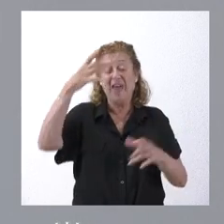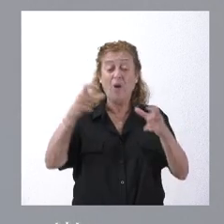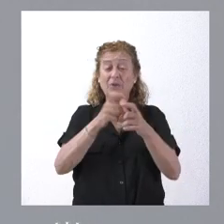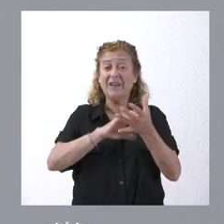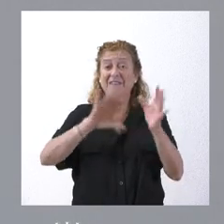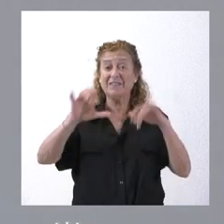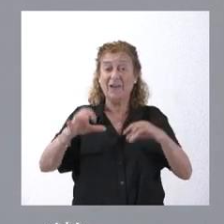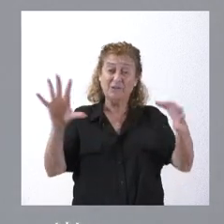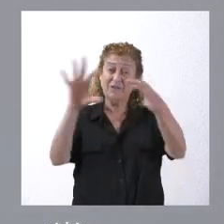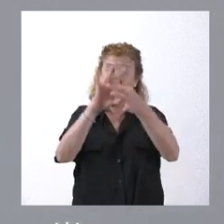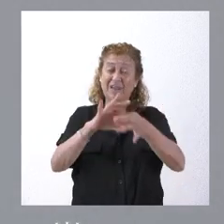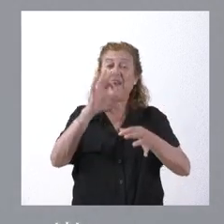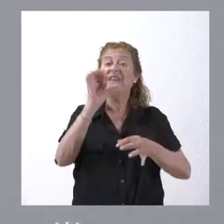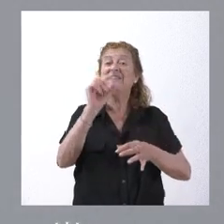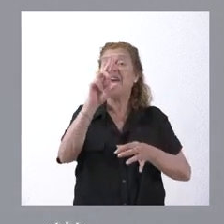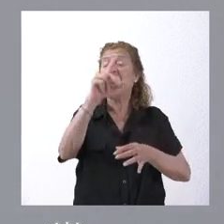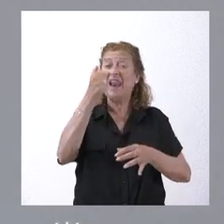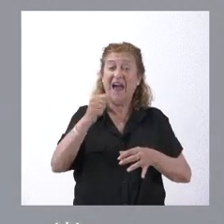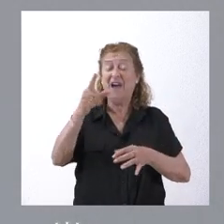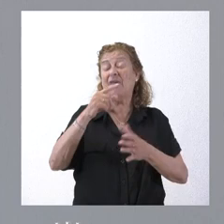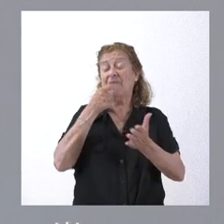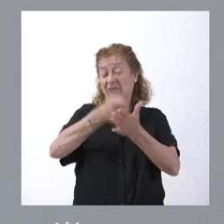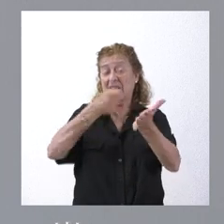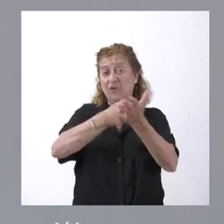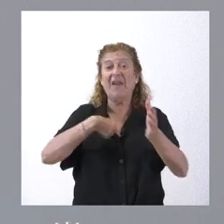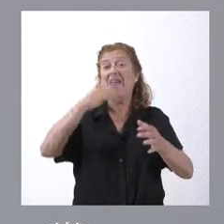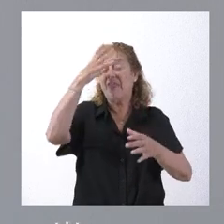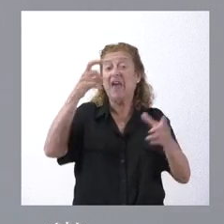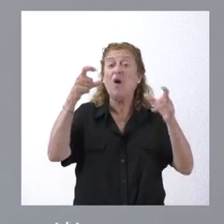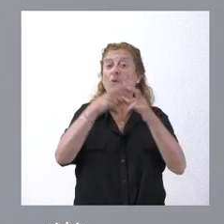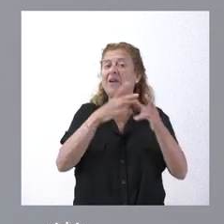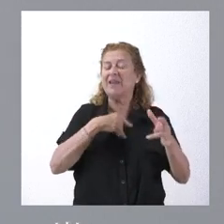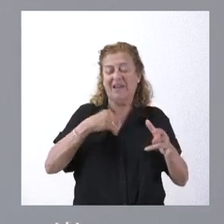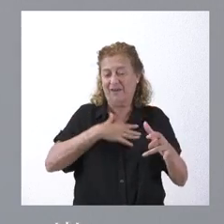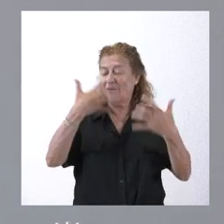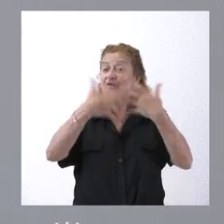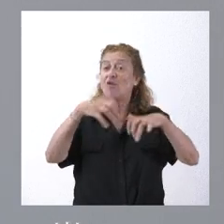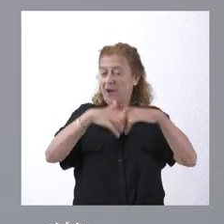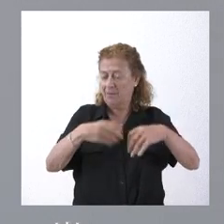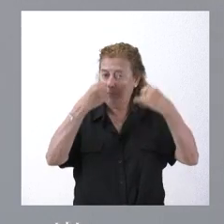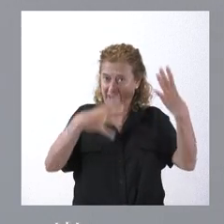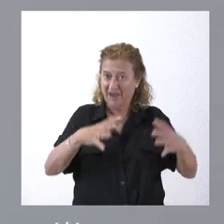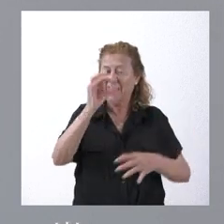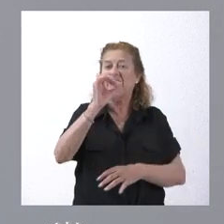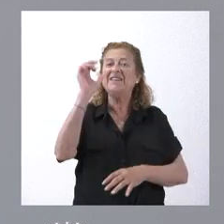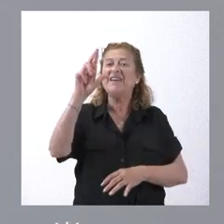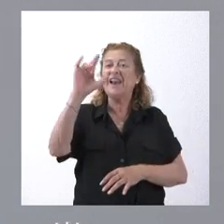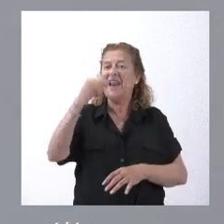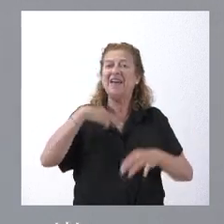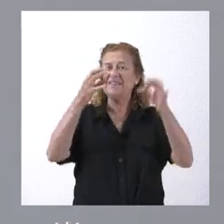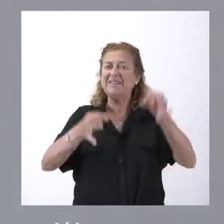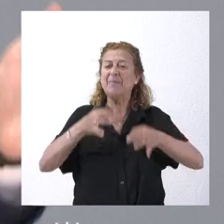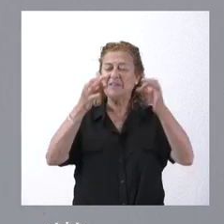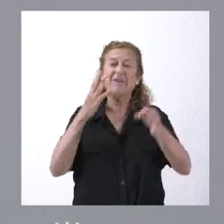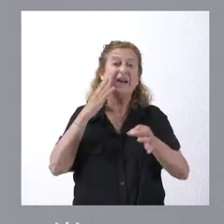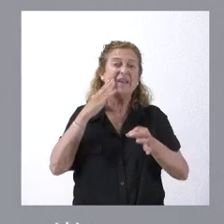Castilla en relación con el SERLA y su financiación? La idea de la Junta es garantizar el funcionamiento del SERLA. Lo hemos garantizado siempre, lo